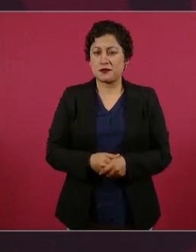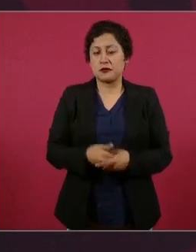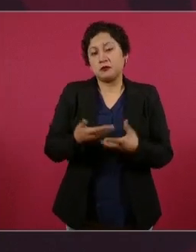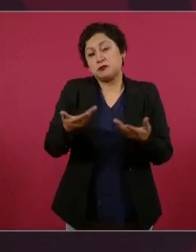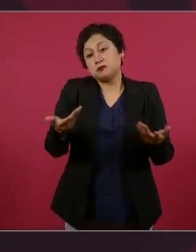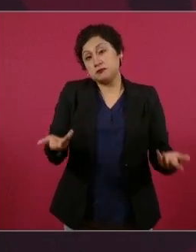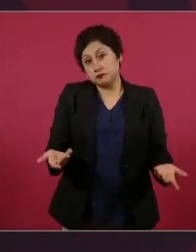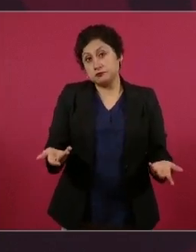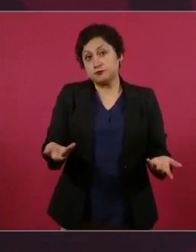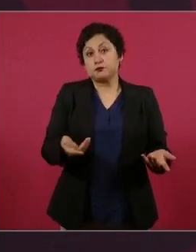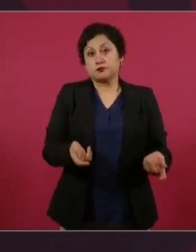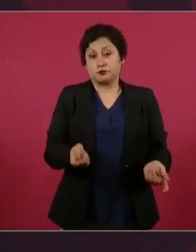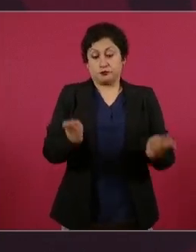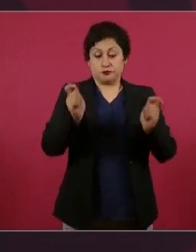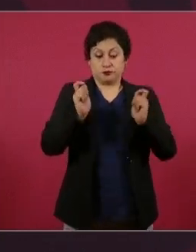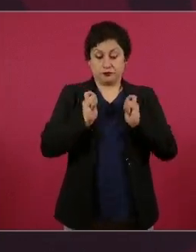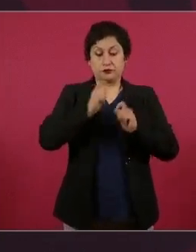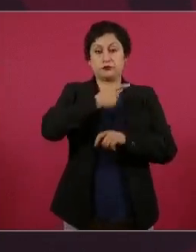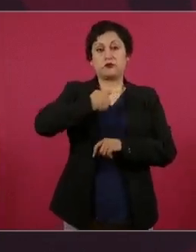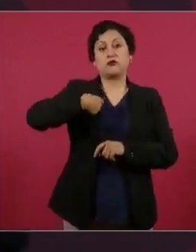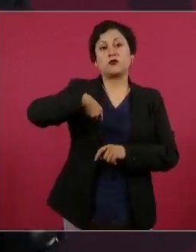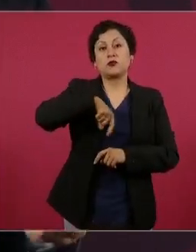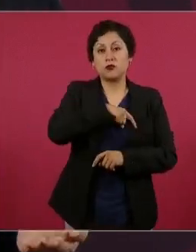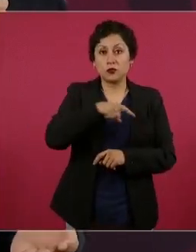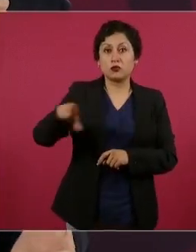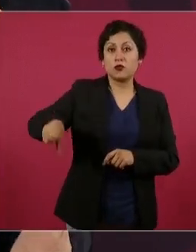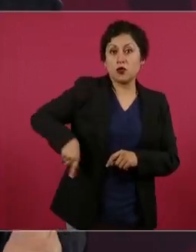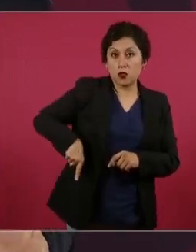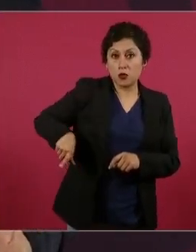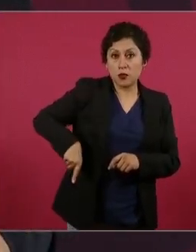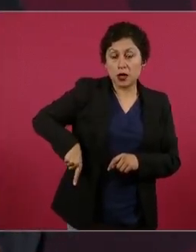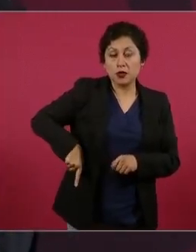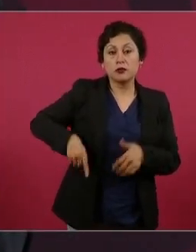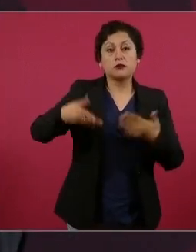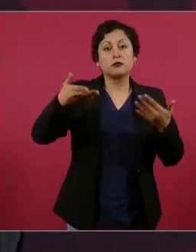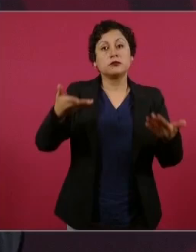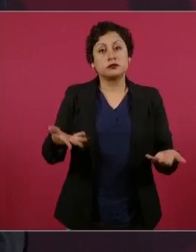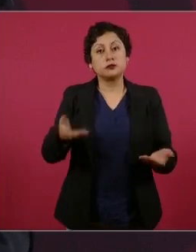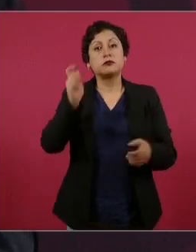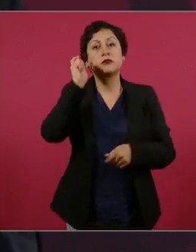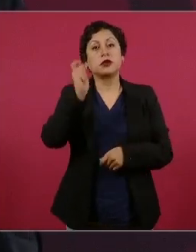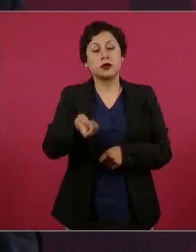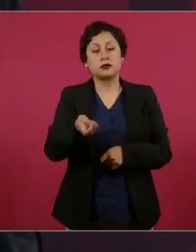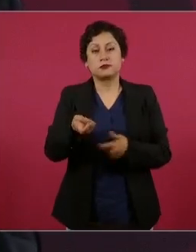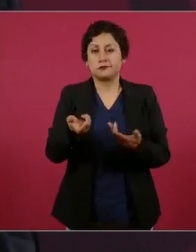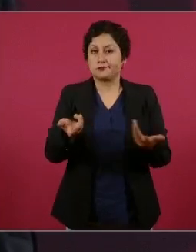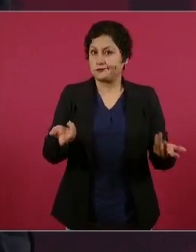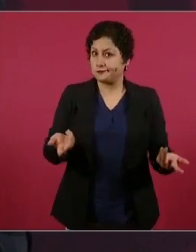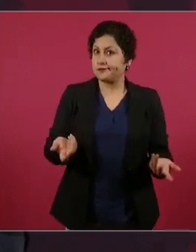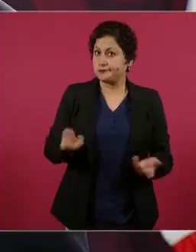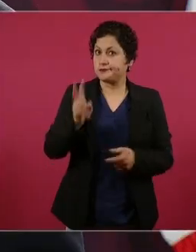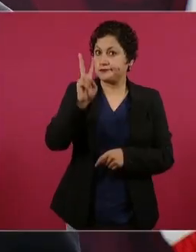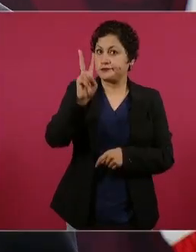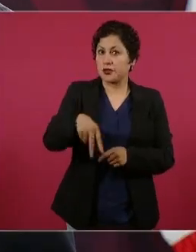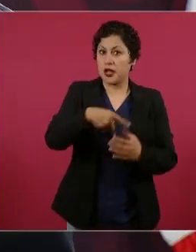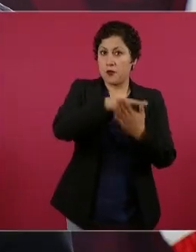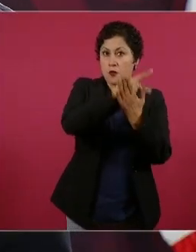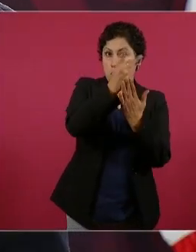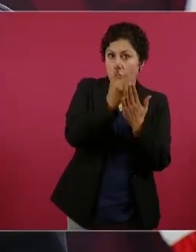ahora lo que hicimos con inversión pública, atendiendo con programas de